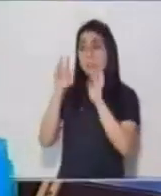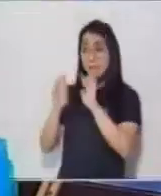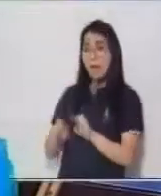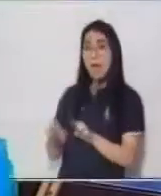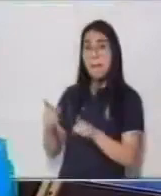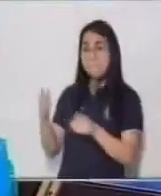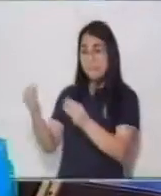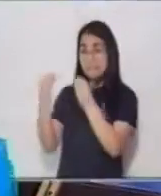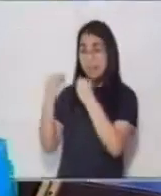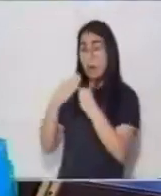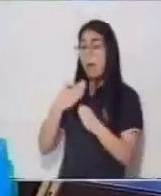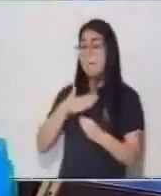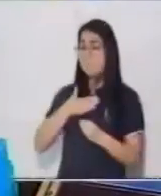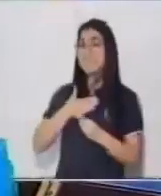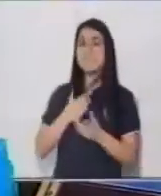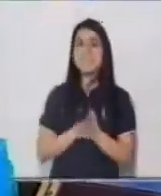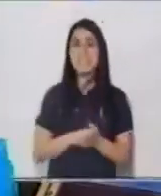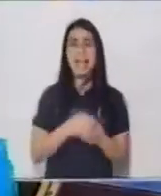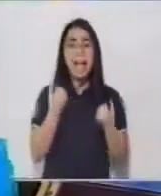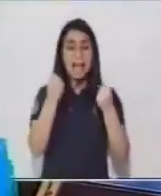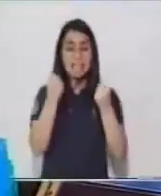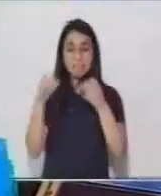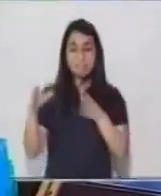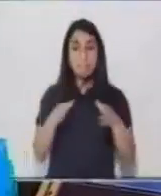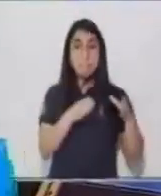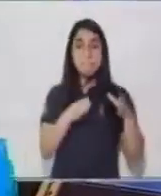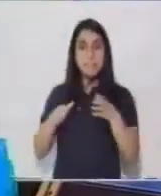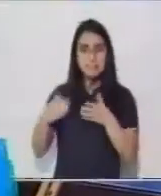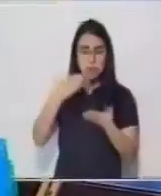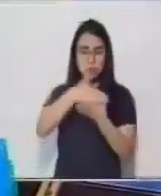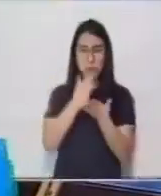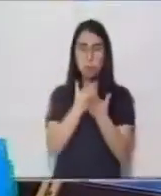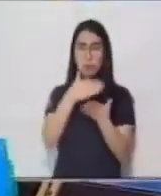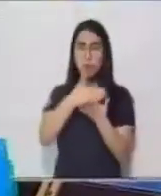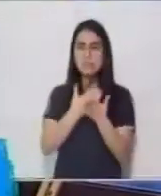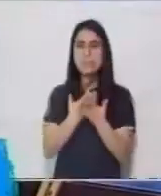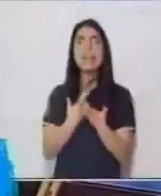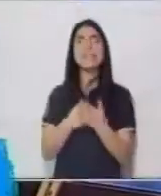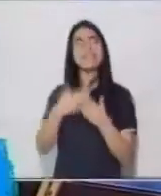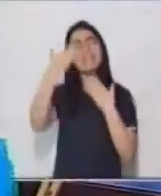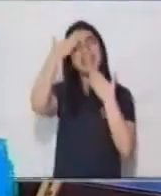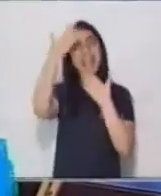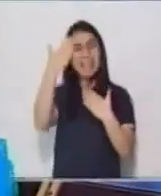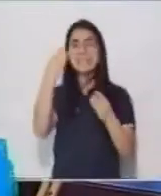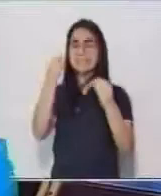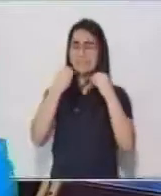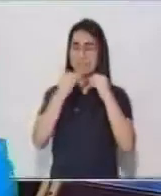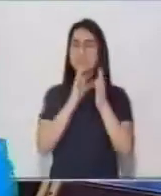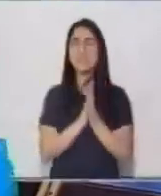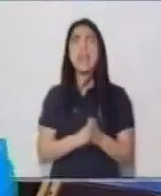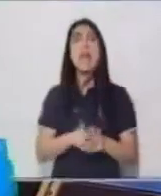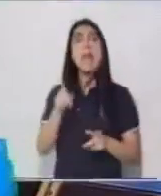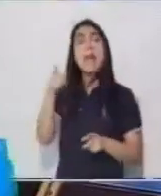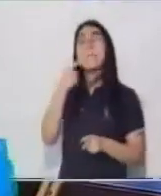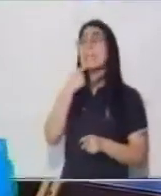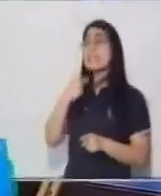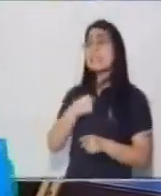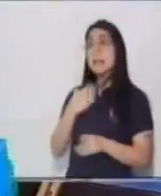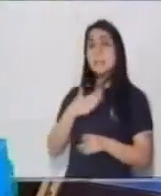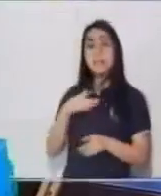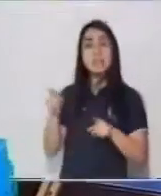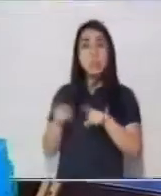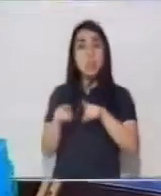Carla, saludos. Ella que me enseñó así, me enseñó a hacer este pastel, me decía, esta es una masa